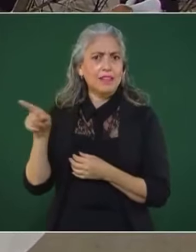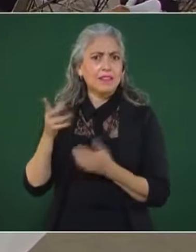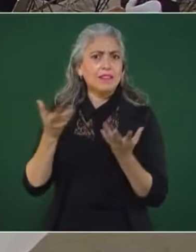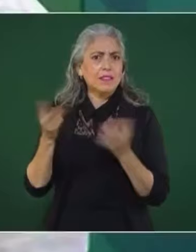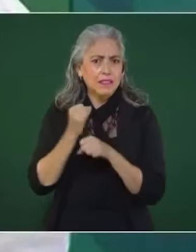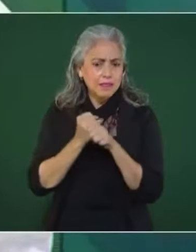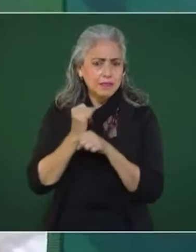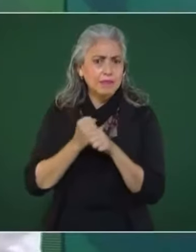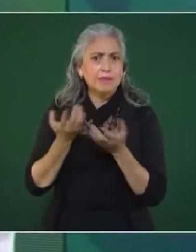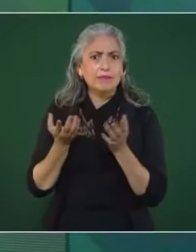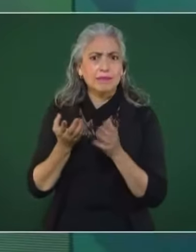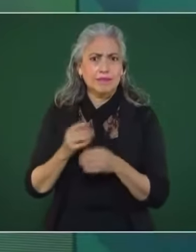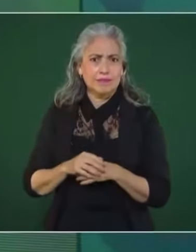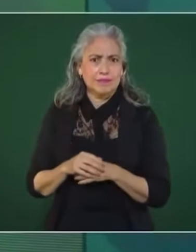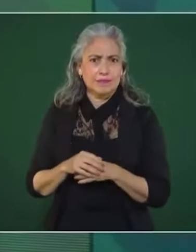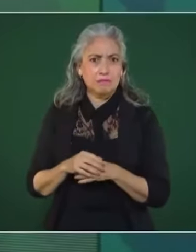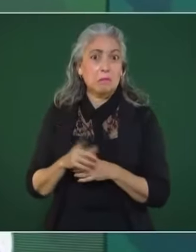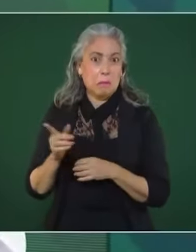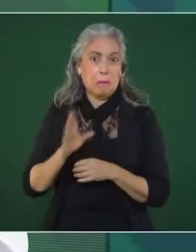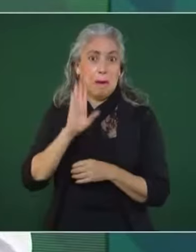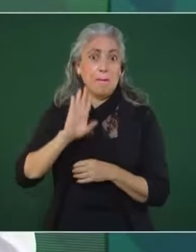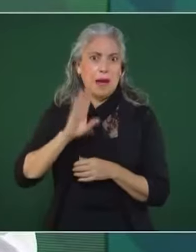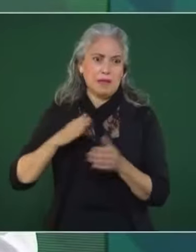hasta la cocina,